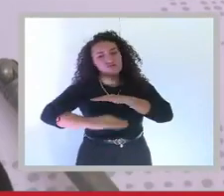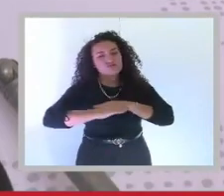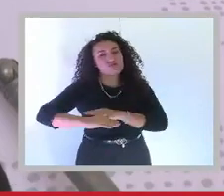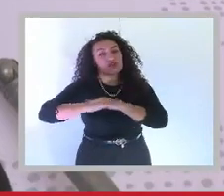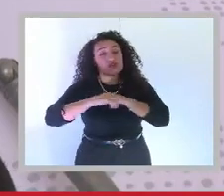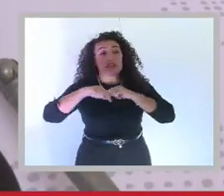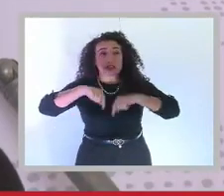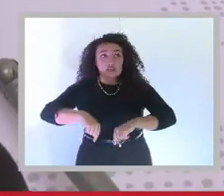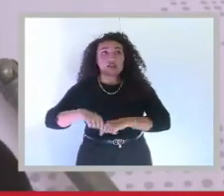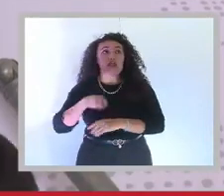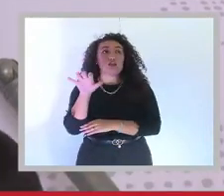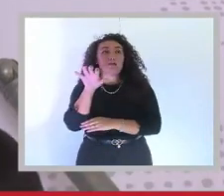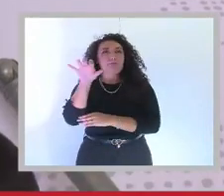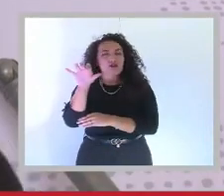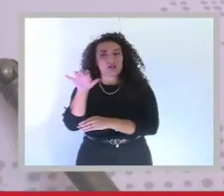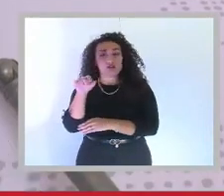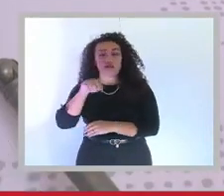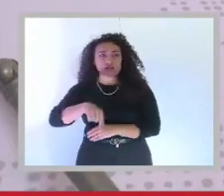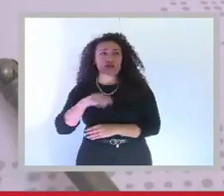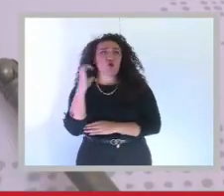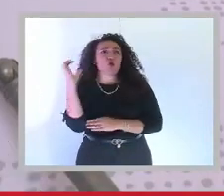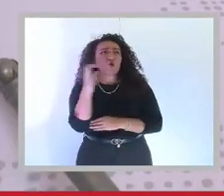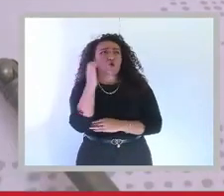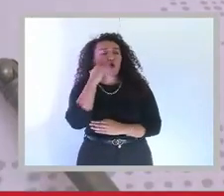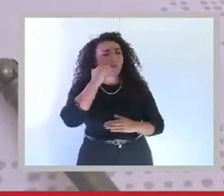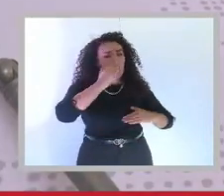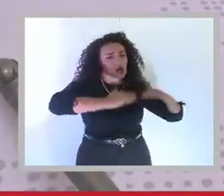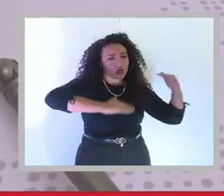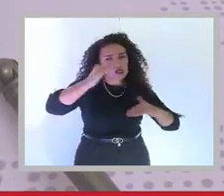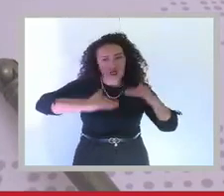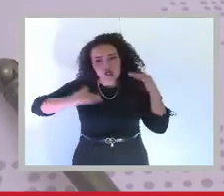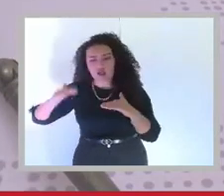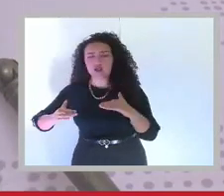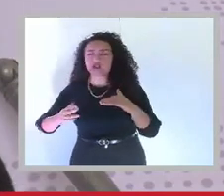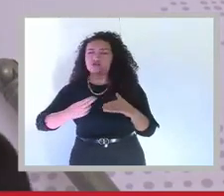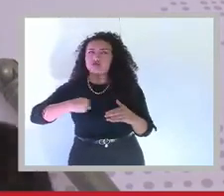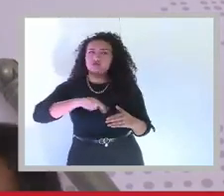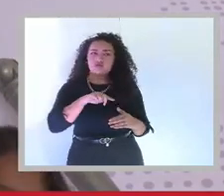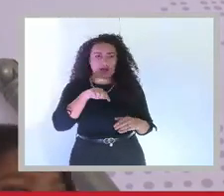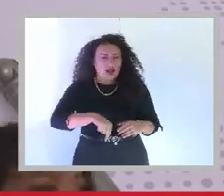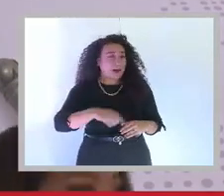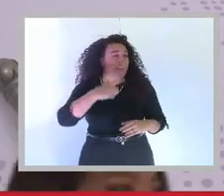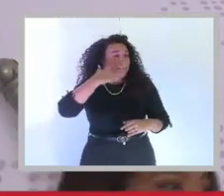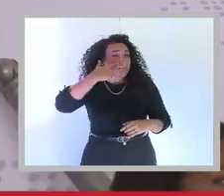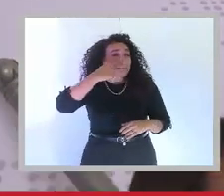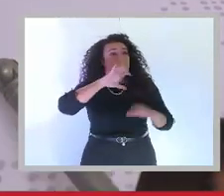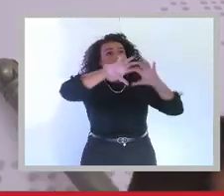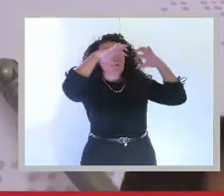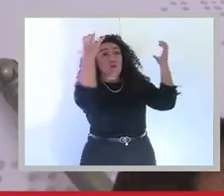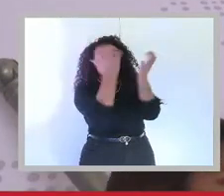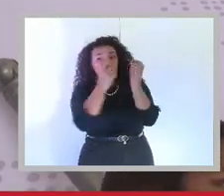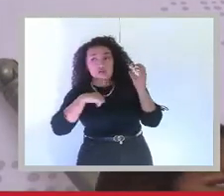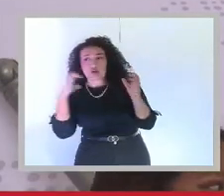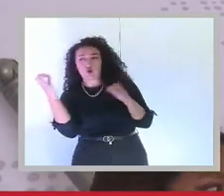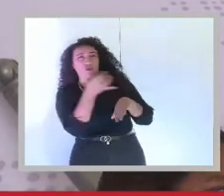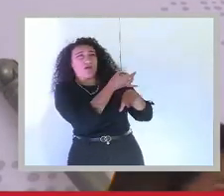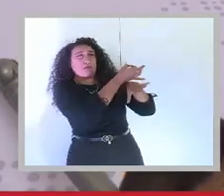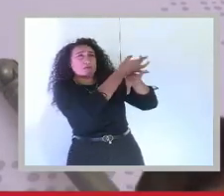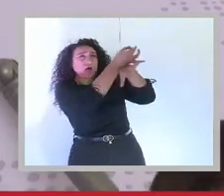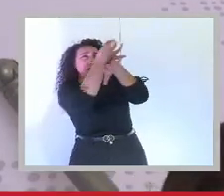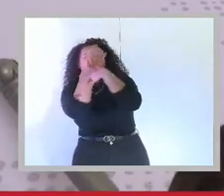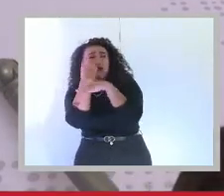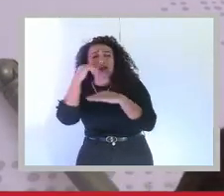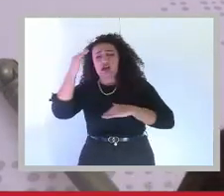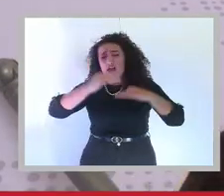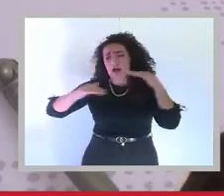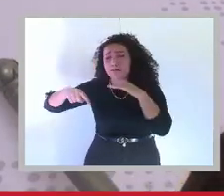país y en una región tan desigual. Vivimos en la región más desigual del mundo, por lo tanto, contrarrestar las desigualdades